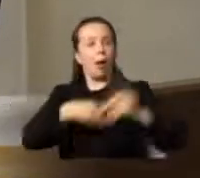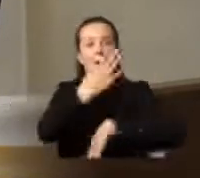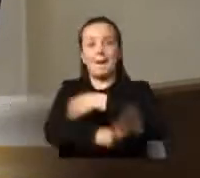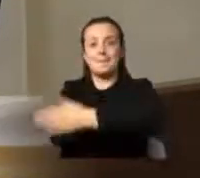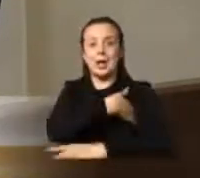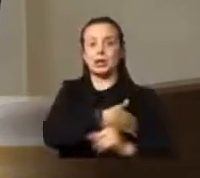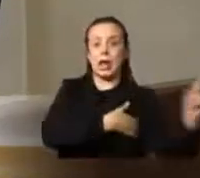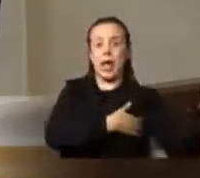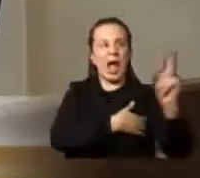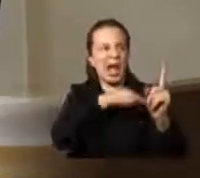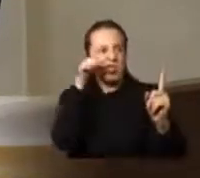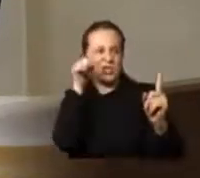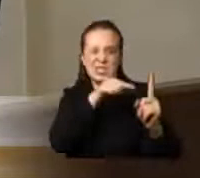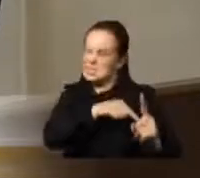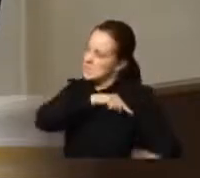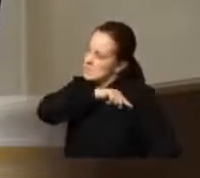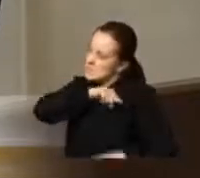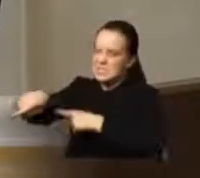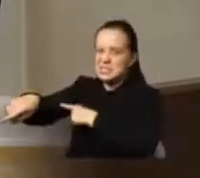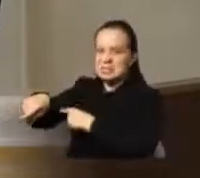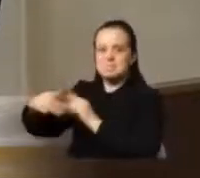una amenaza terrorista.